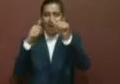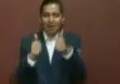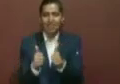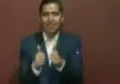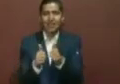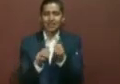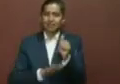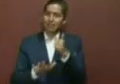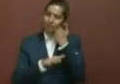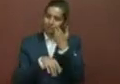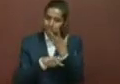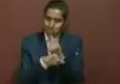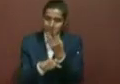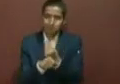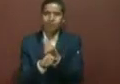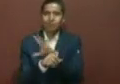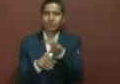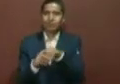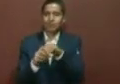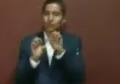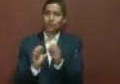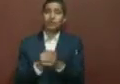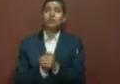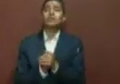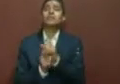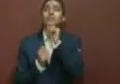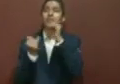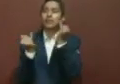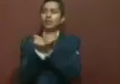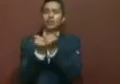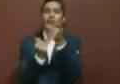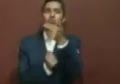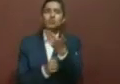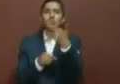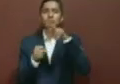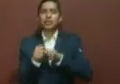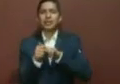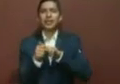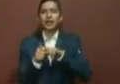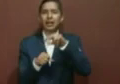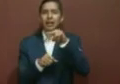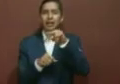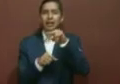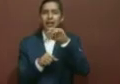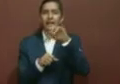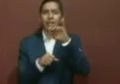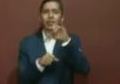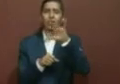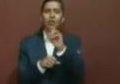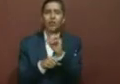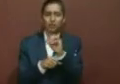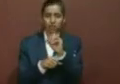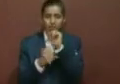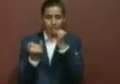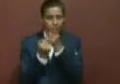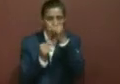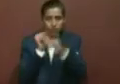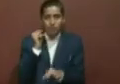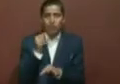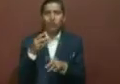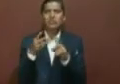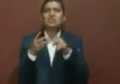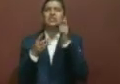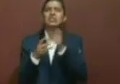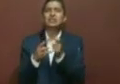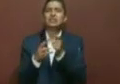país. Vamos a rescatar también el hospital de Nurío. Y por último, vamos a rescatar